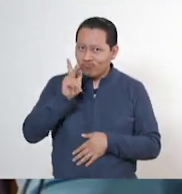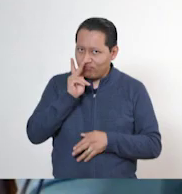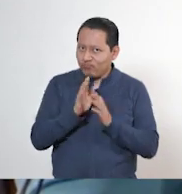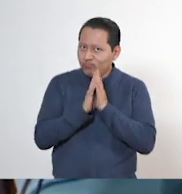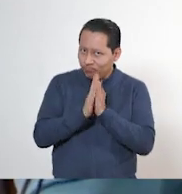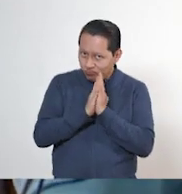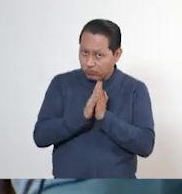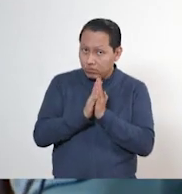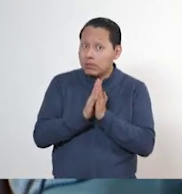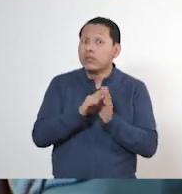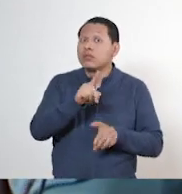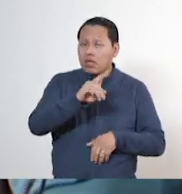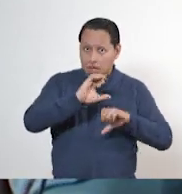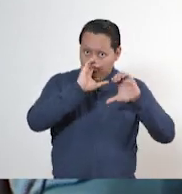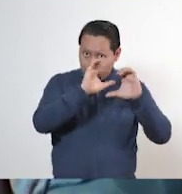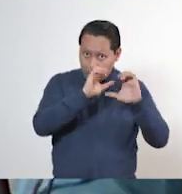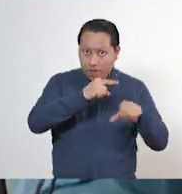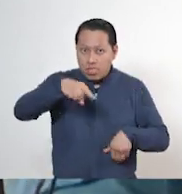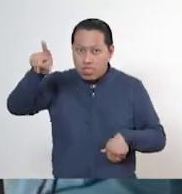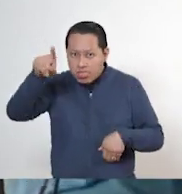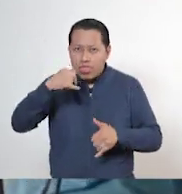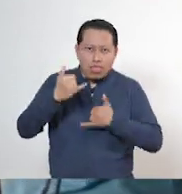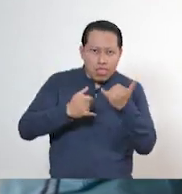ándele. Y cuidito se me queda por ahí, ¿eh?